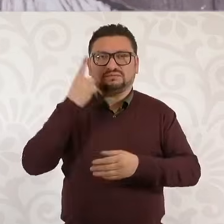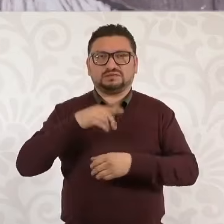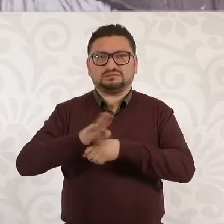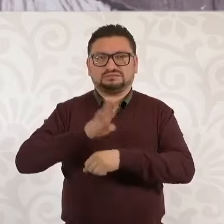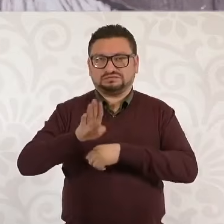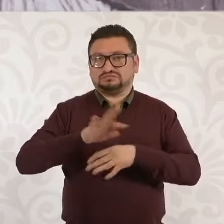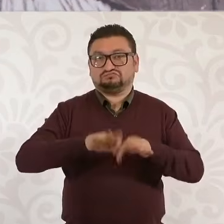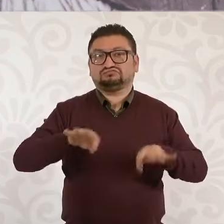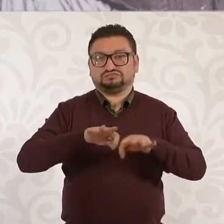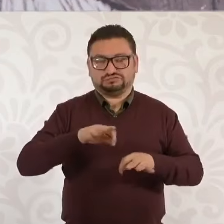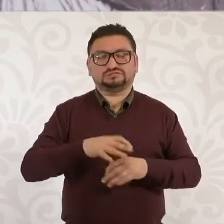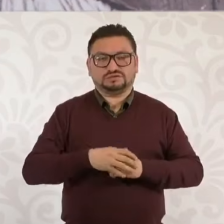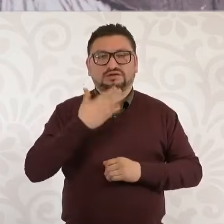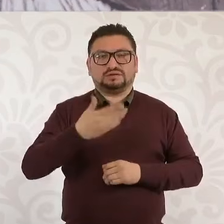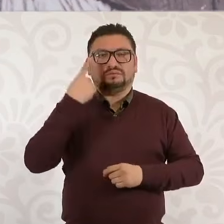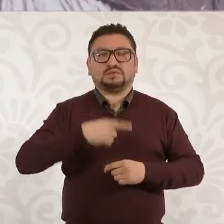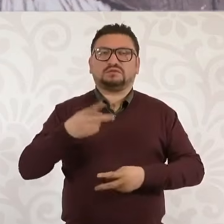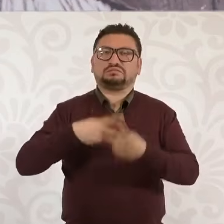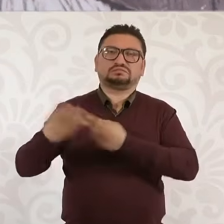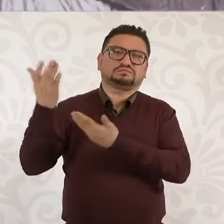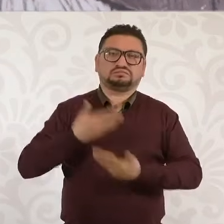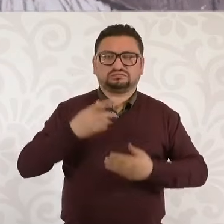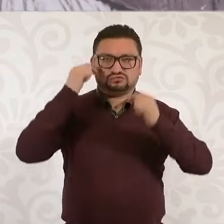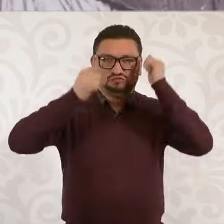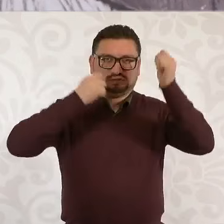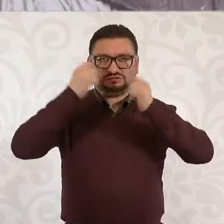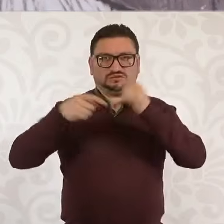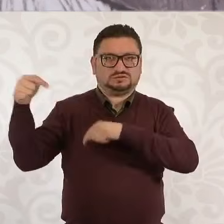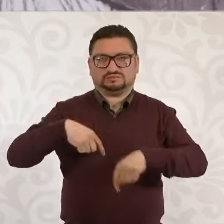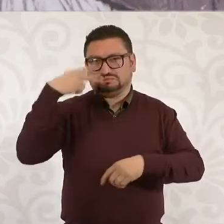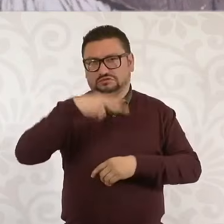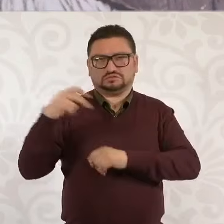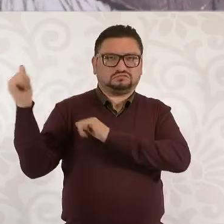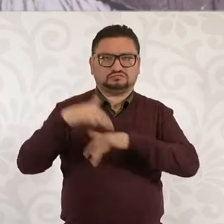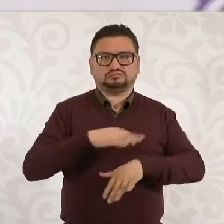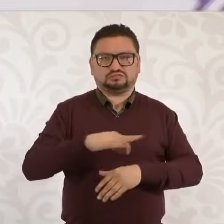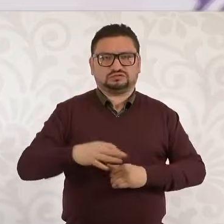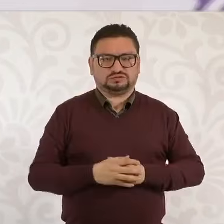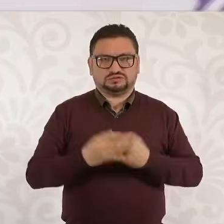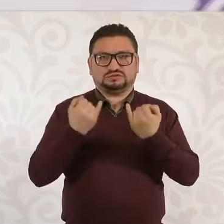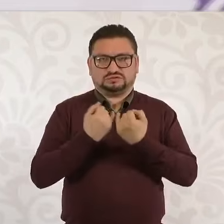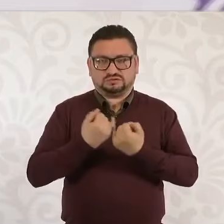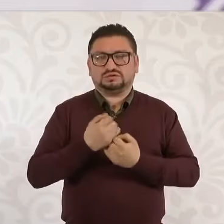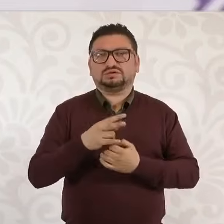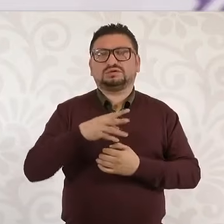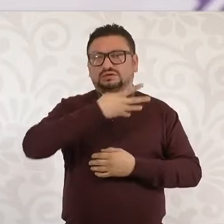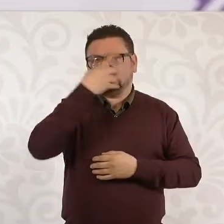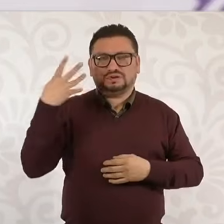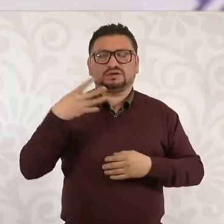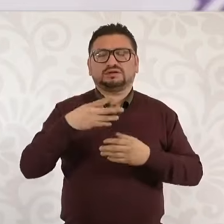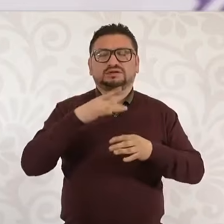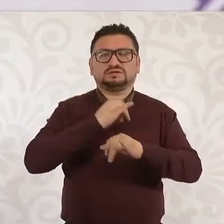importante para atraer mucho más turismo de Brasil a México. Las visas electrónicas crecieron en